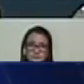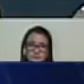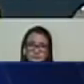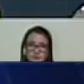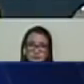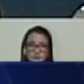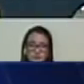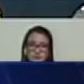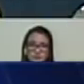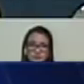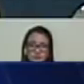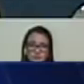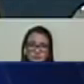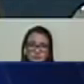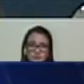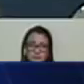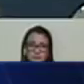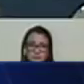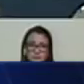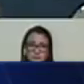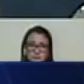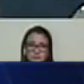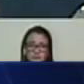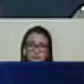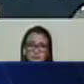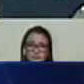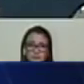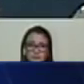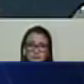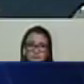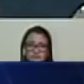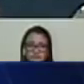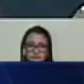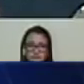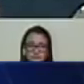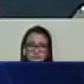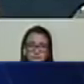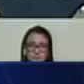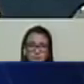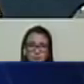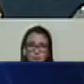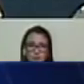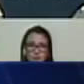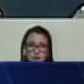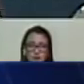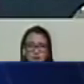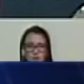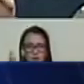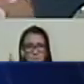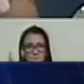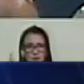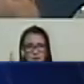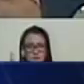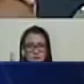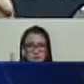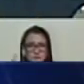esas protestas. Pero la diferencia fue muy amplia. Lo acaba de decir el señor